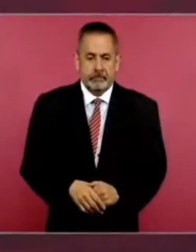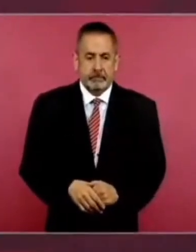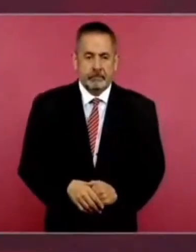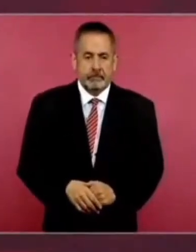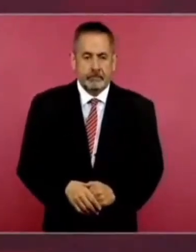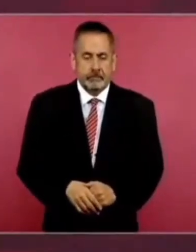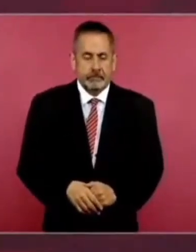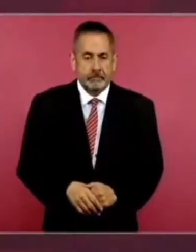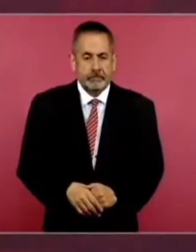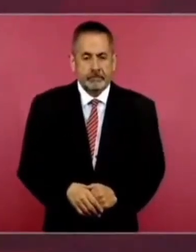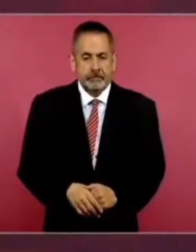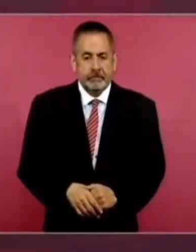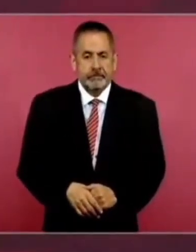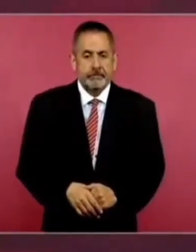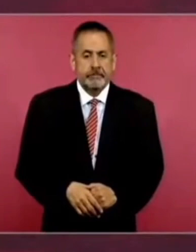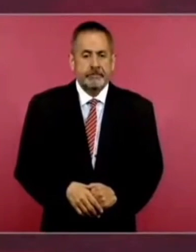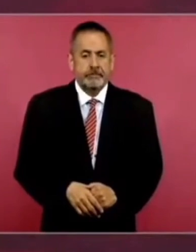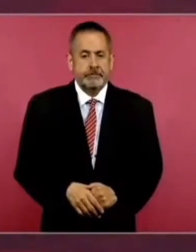aunque